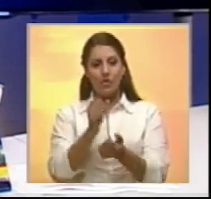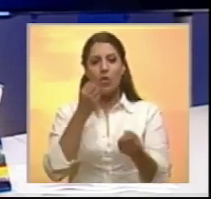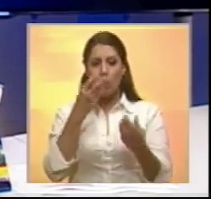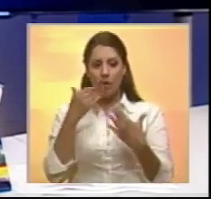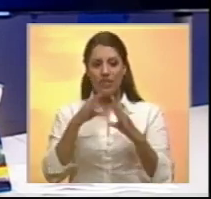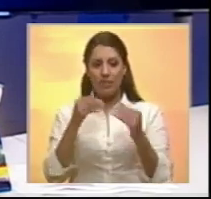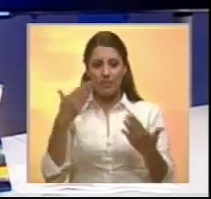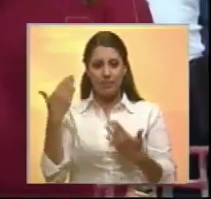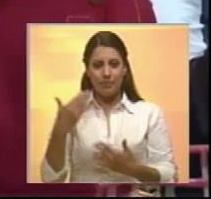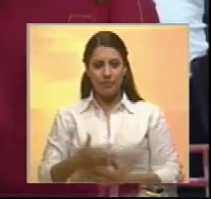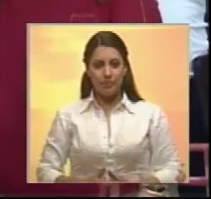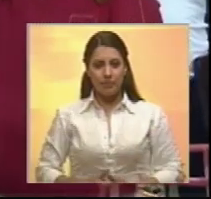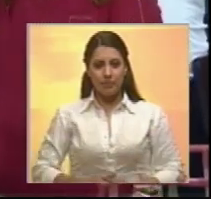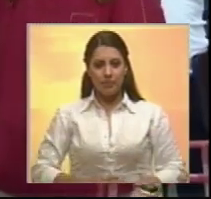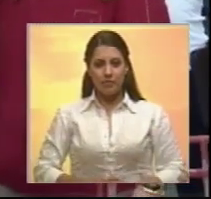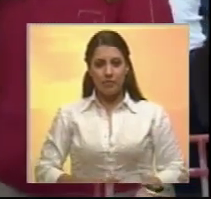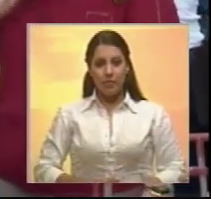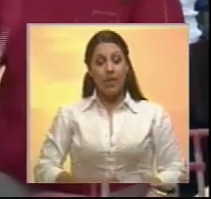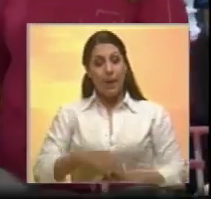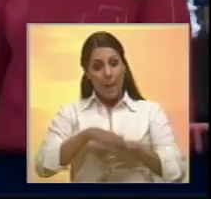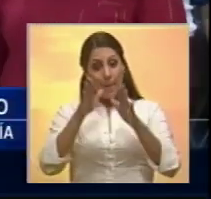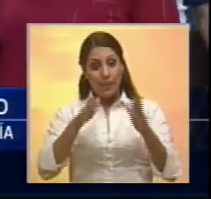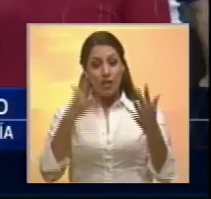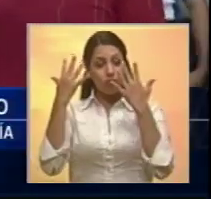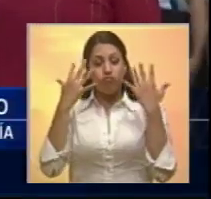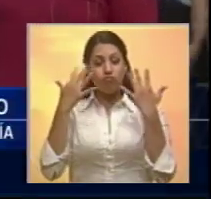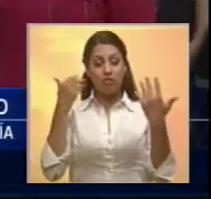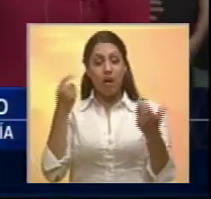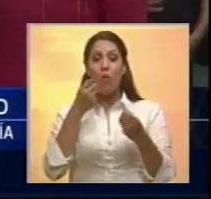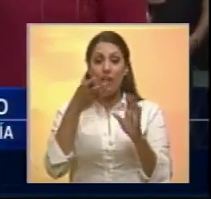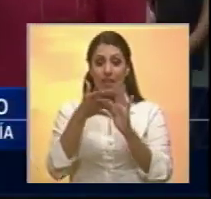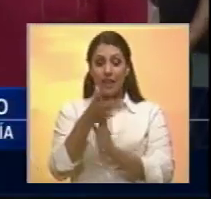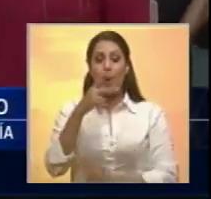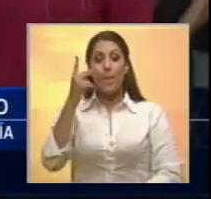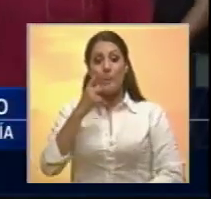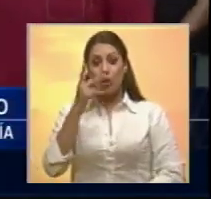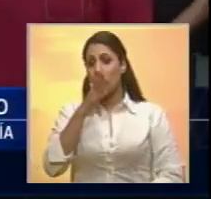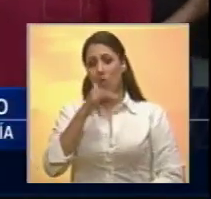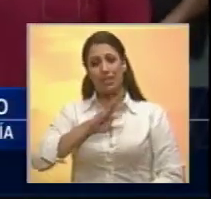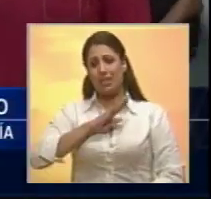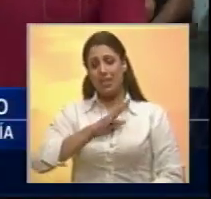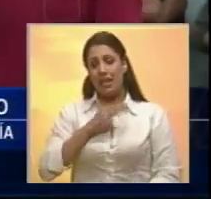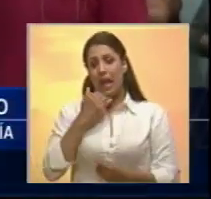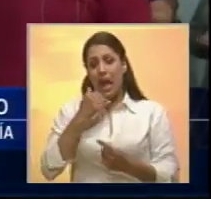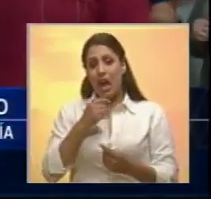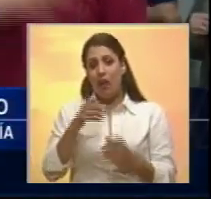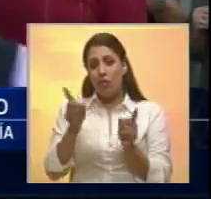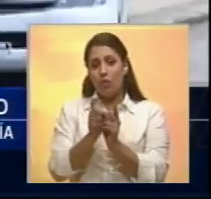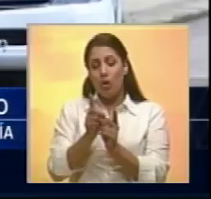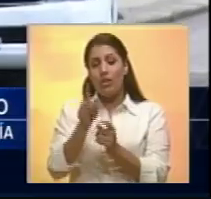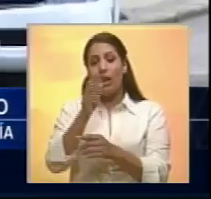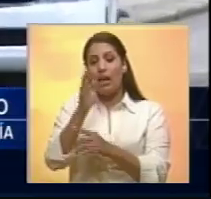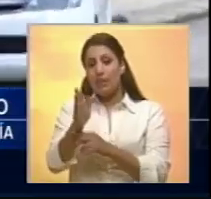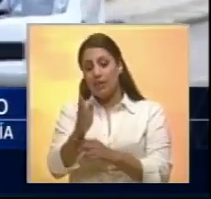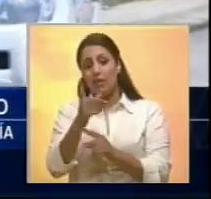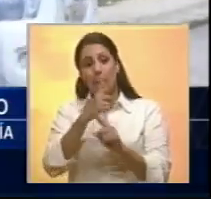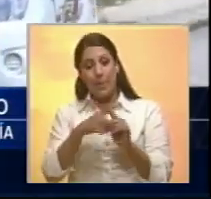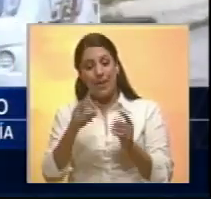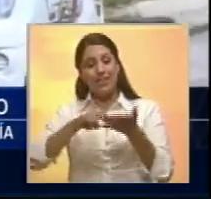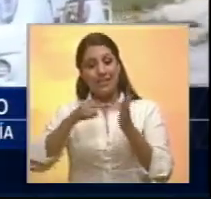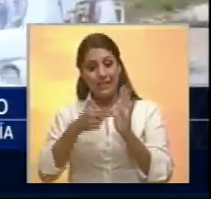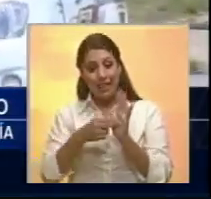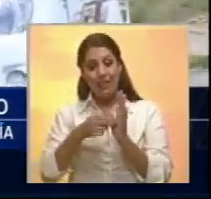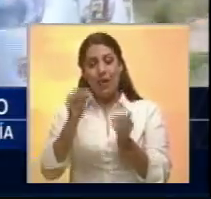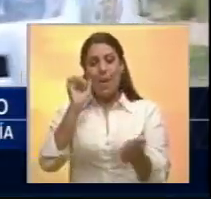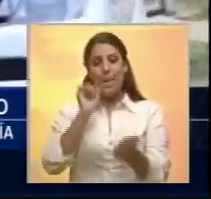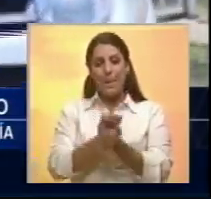Glot nos cuenta más. La ministra Iris Varela aseguró que la política no da patente de corso para delinquir, refiriéndose a